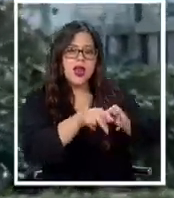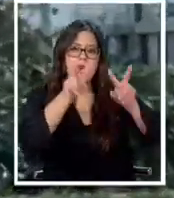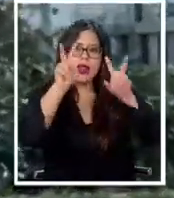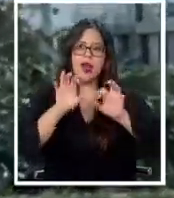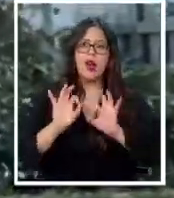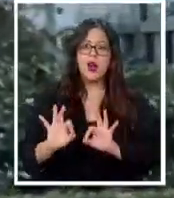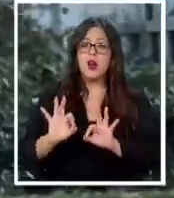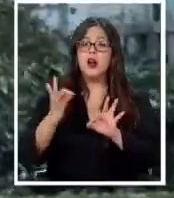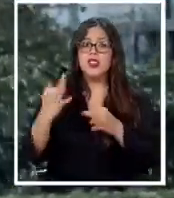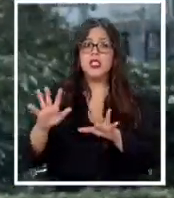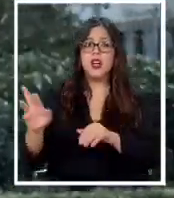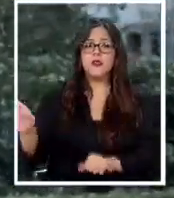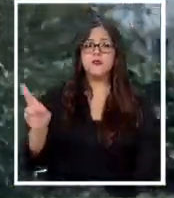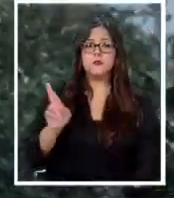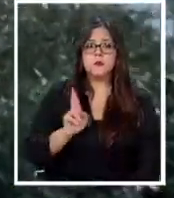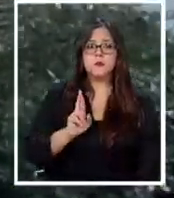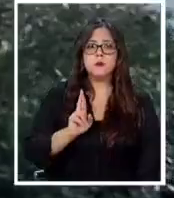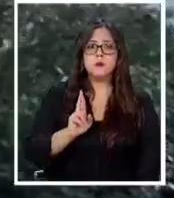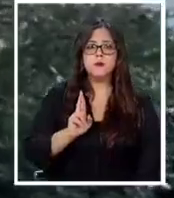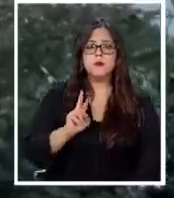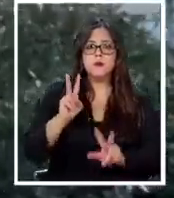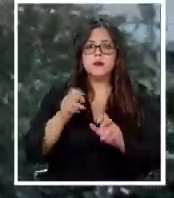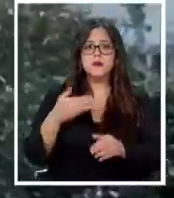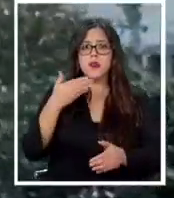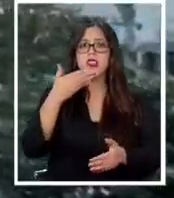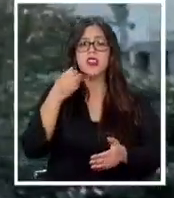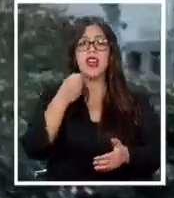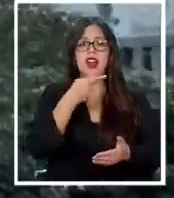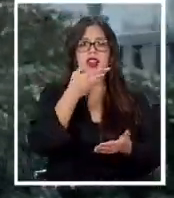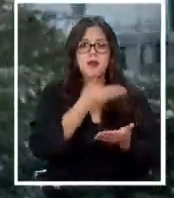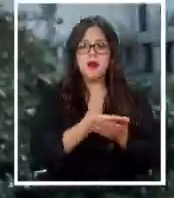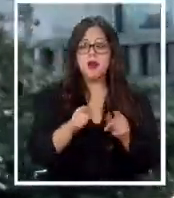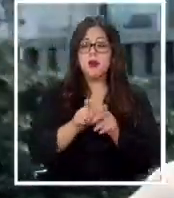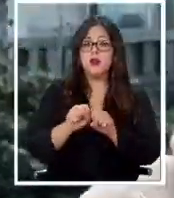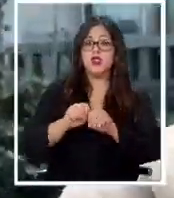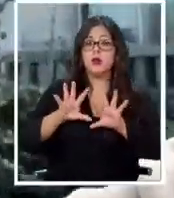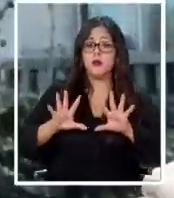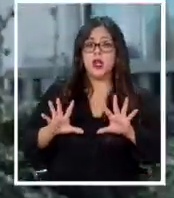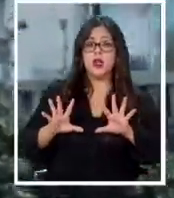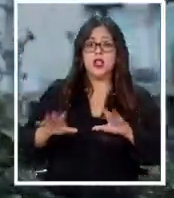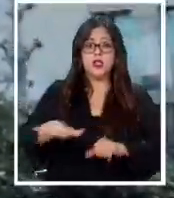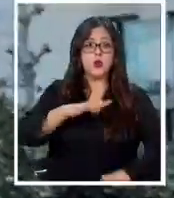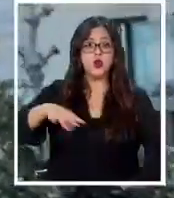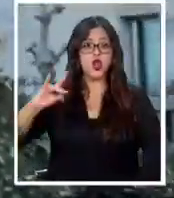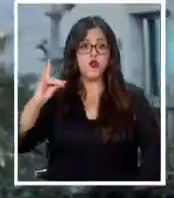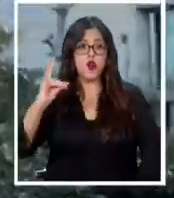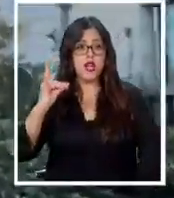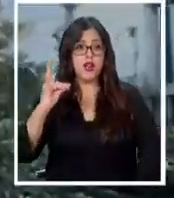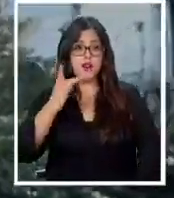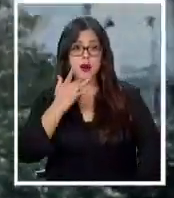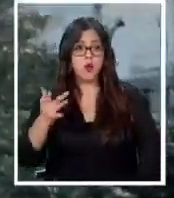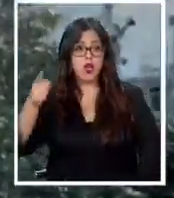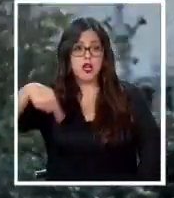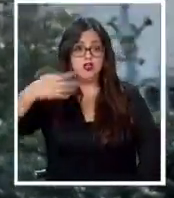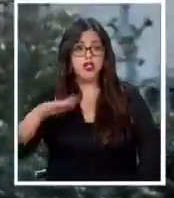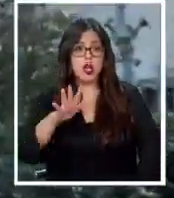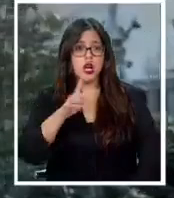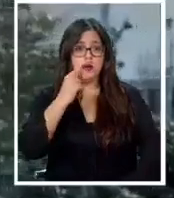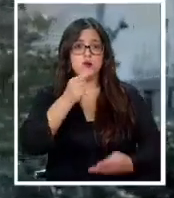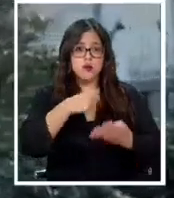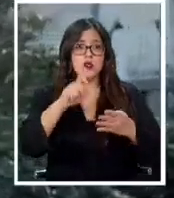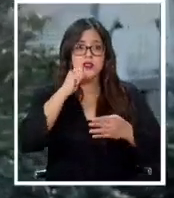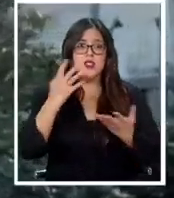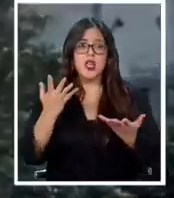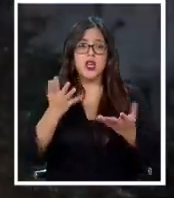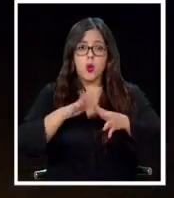recibimos la contestación a la demanda y nos sorprende mucho la posición de bolivia porque la posición de bolivia ya reconoce es un río